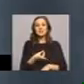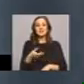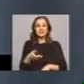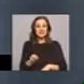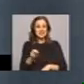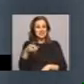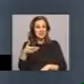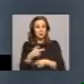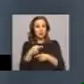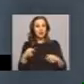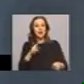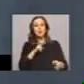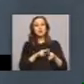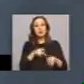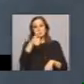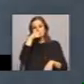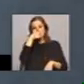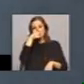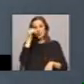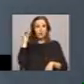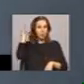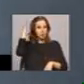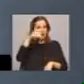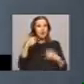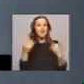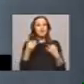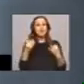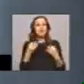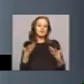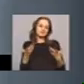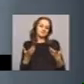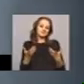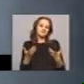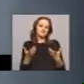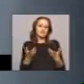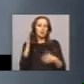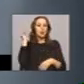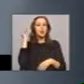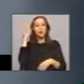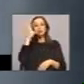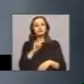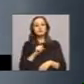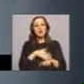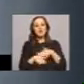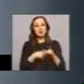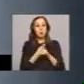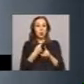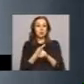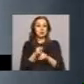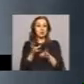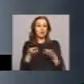fue porque las cárceles estaban llenas de republicanos. Las cárceles, claro, el régimen franquista algo tenía que hacer con todas esas